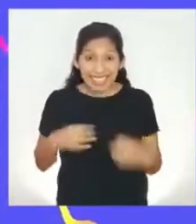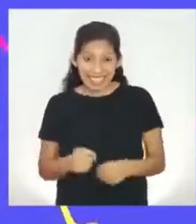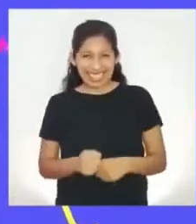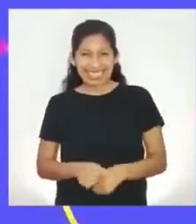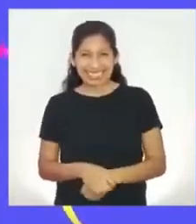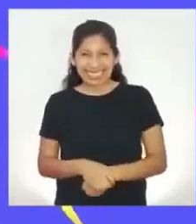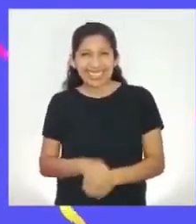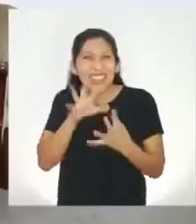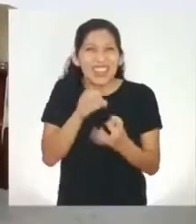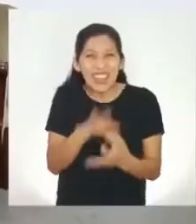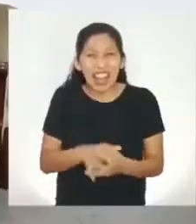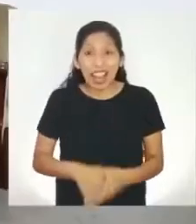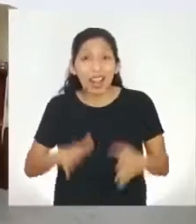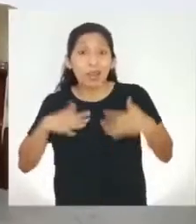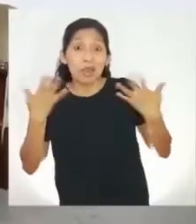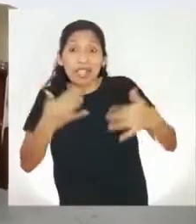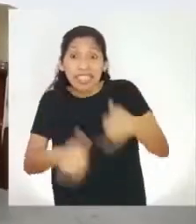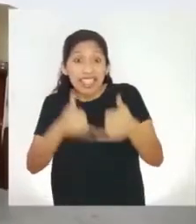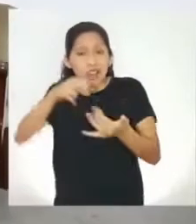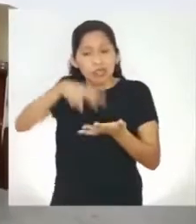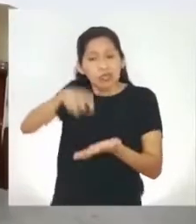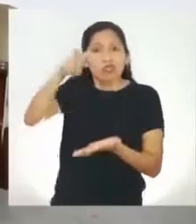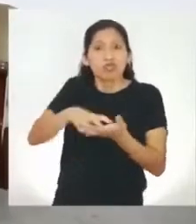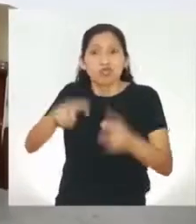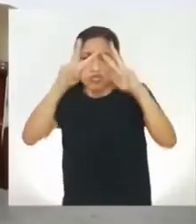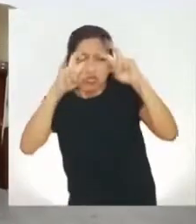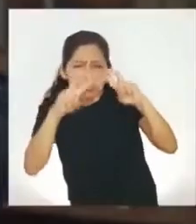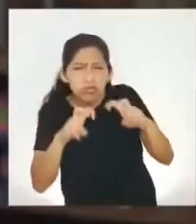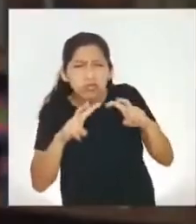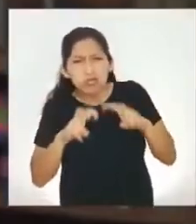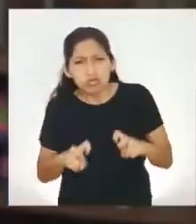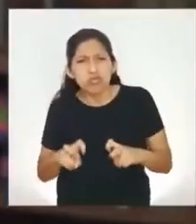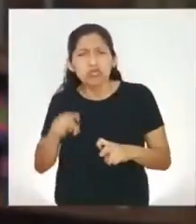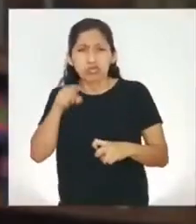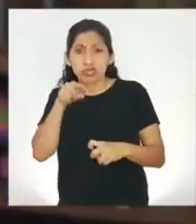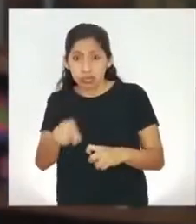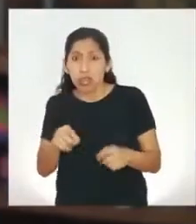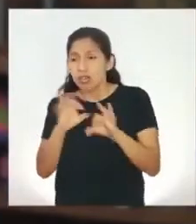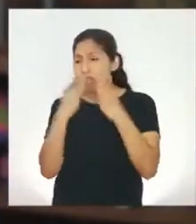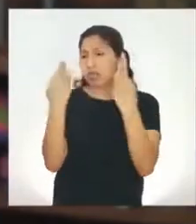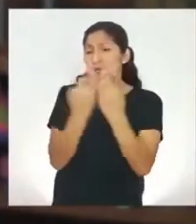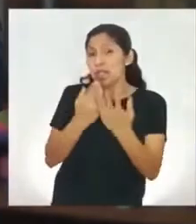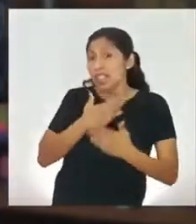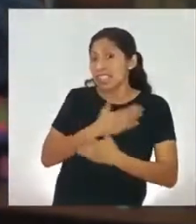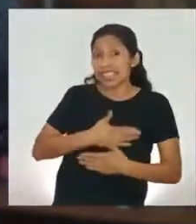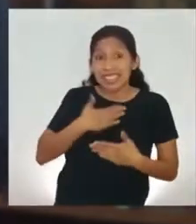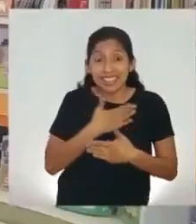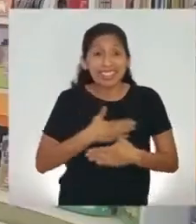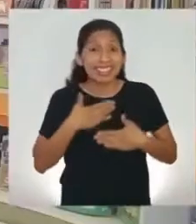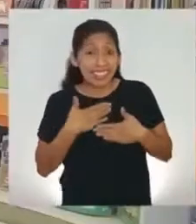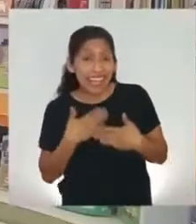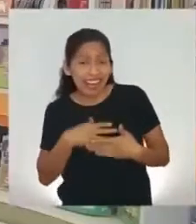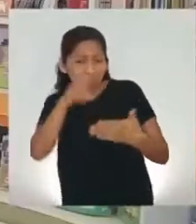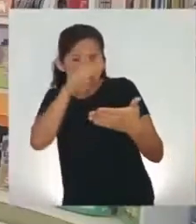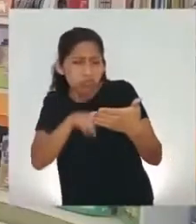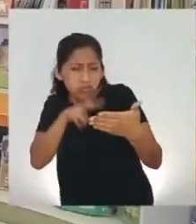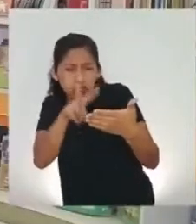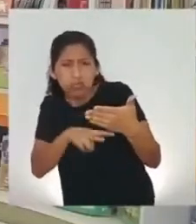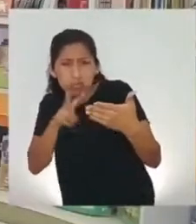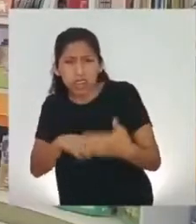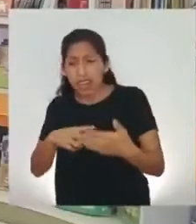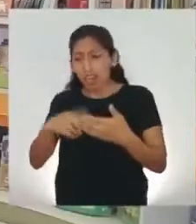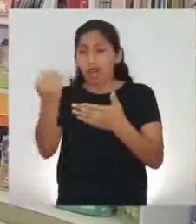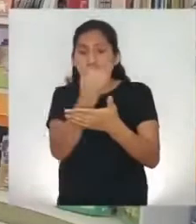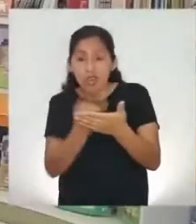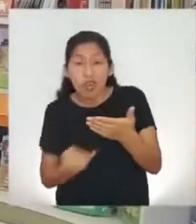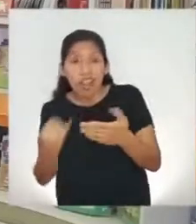¡Vacaciones! Podemos jugar, saltar y explorar, estar en familia y disfrutar. Podemos leer, crear